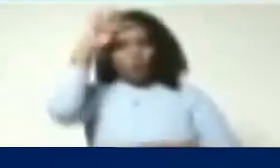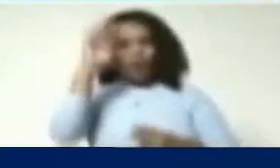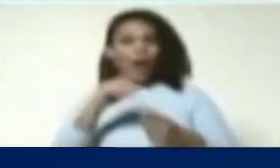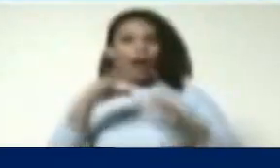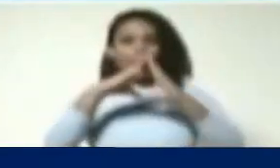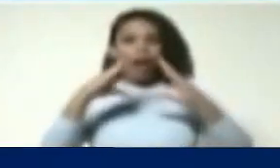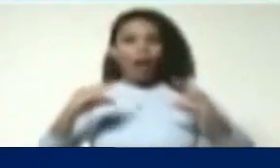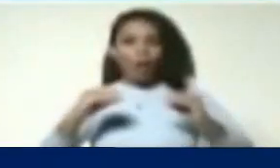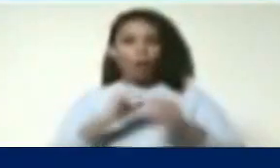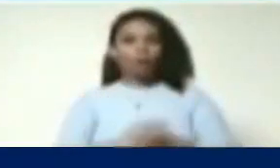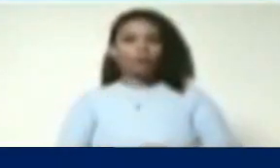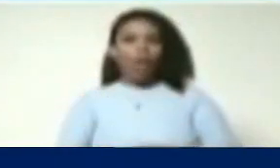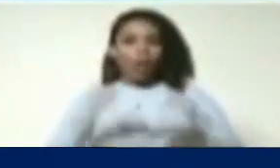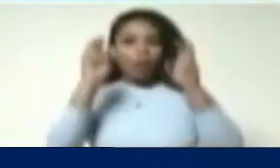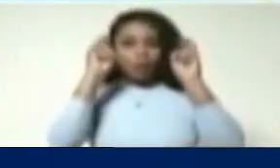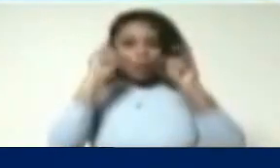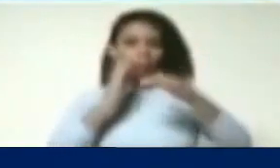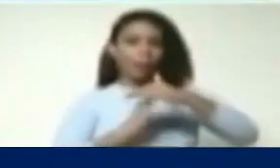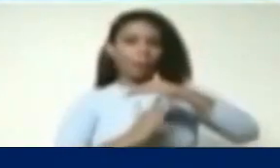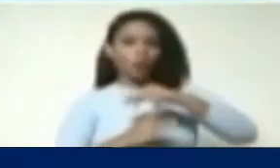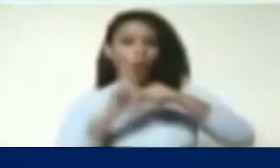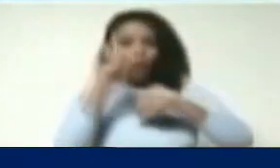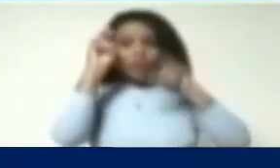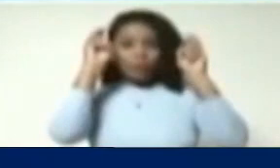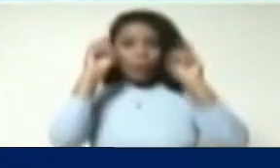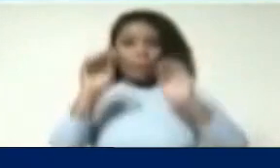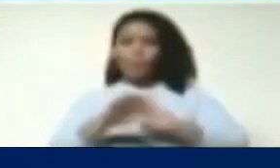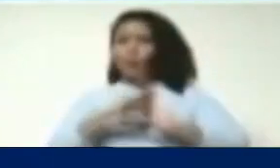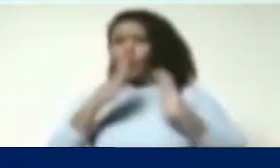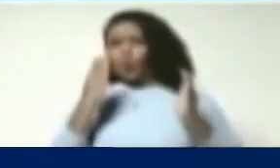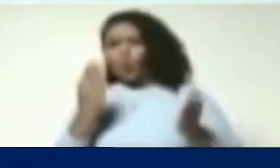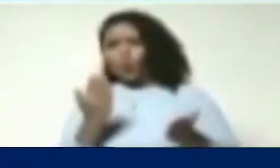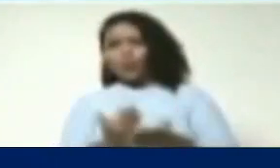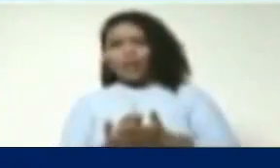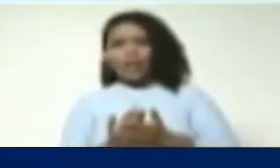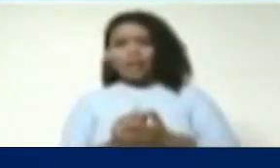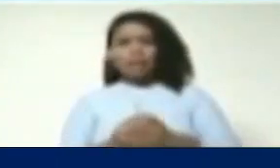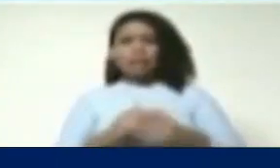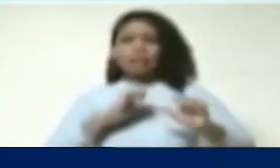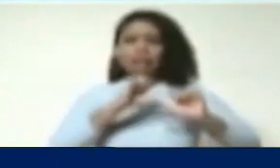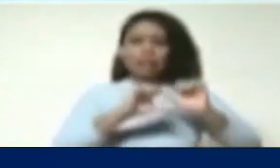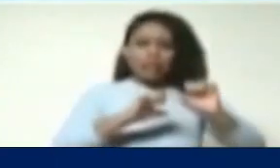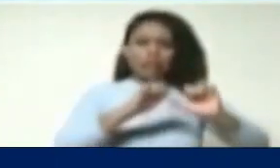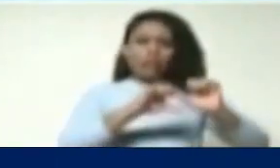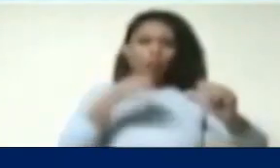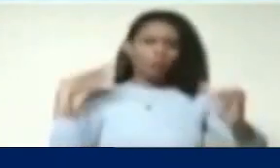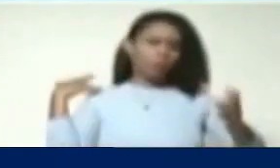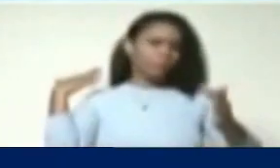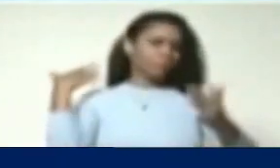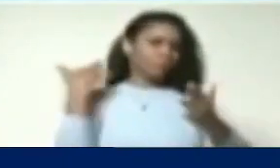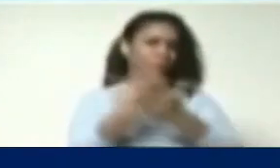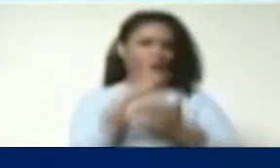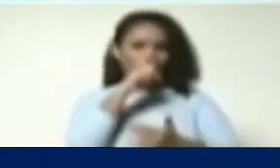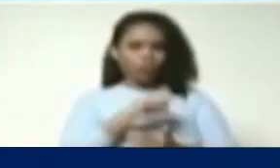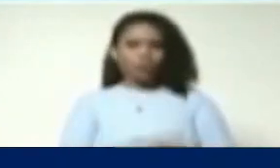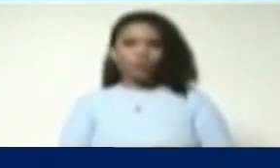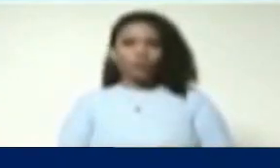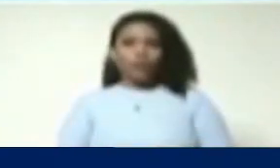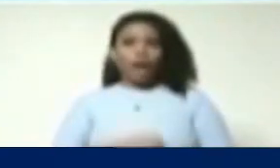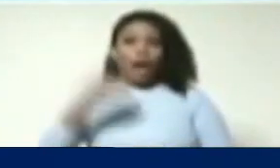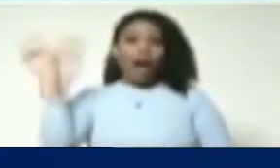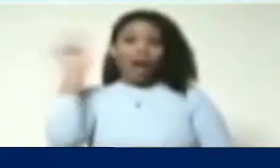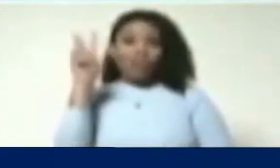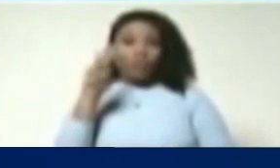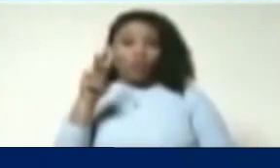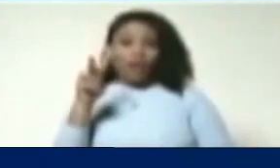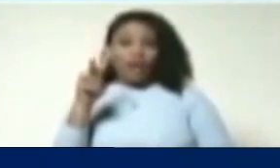Unidos, Joe Biden, sobre la migración venezolana. Biden dijo el martes que no es racional enviar a los migrantes en la frontera entre Estados Unidos